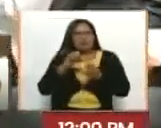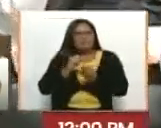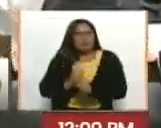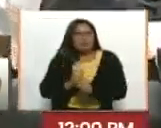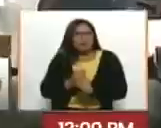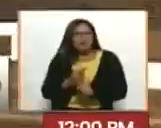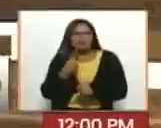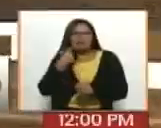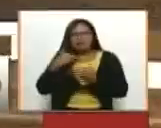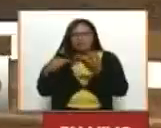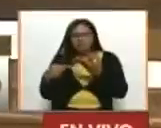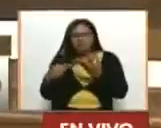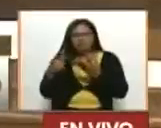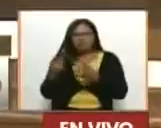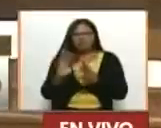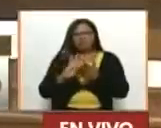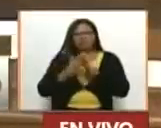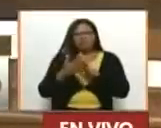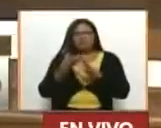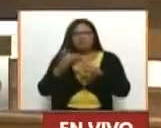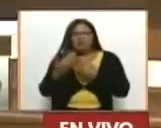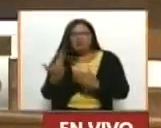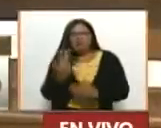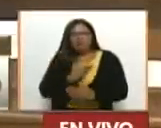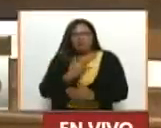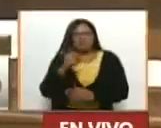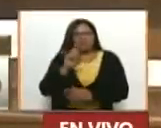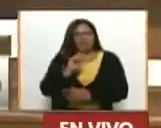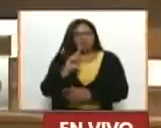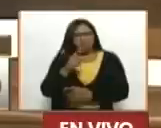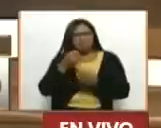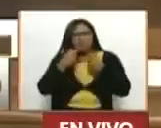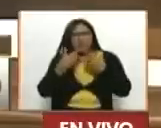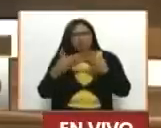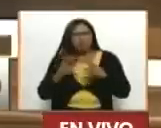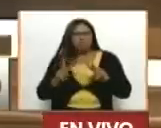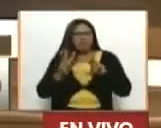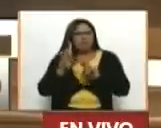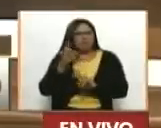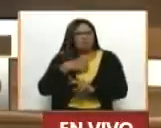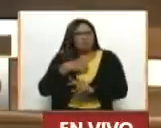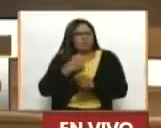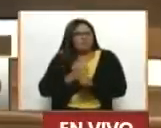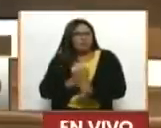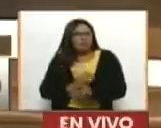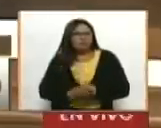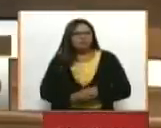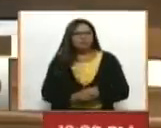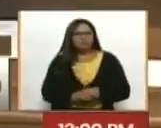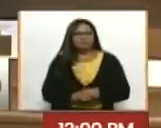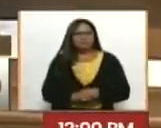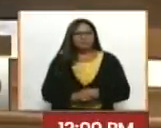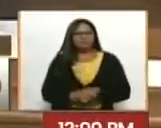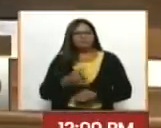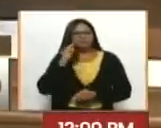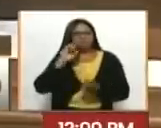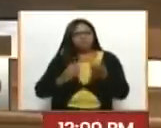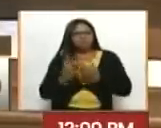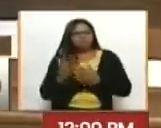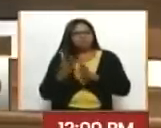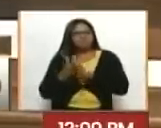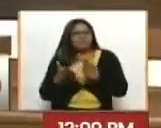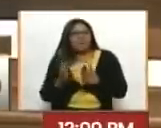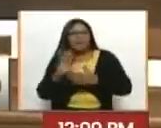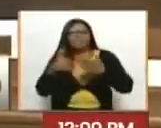esos bienes se deterioren, se dañen y pierdan todo su valor. De ahí surge